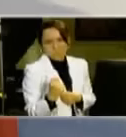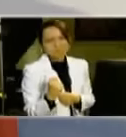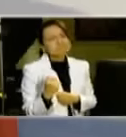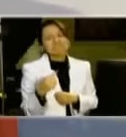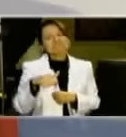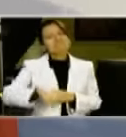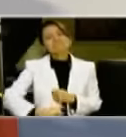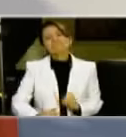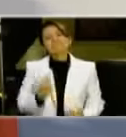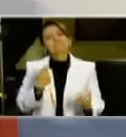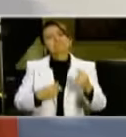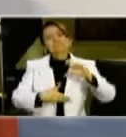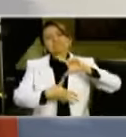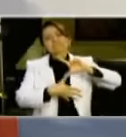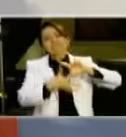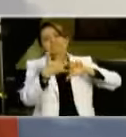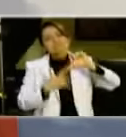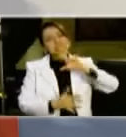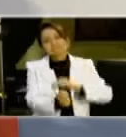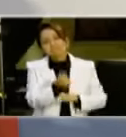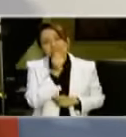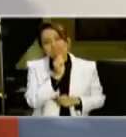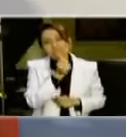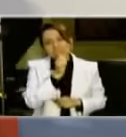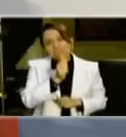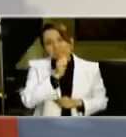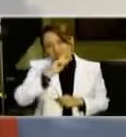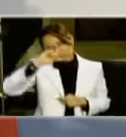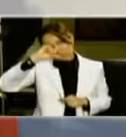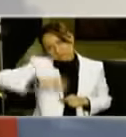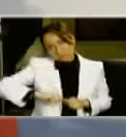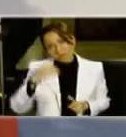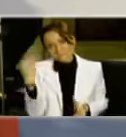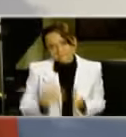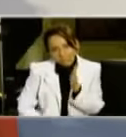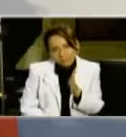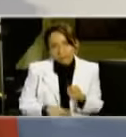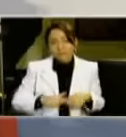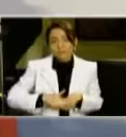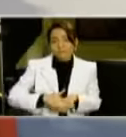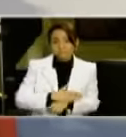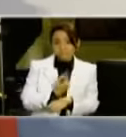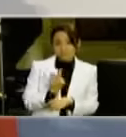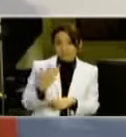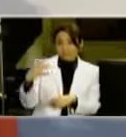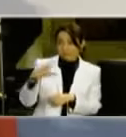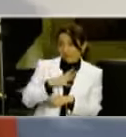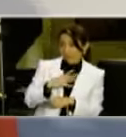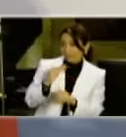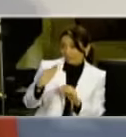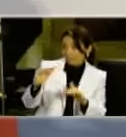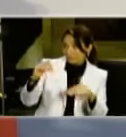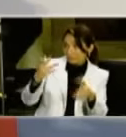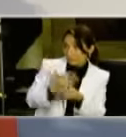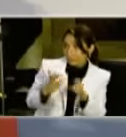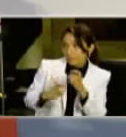países no les permite cumplir adecuadamente con las muchas demandas que los habitantes le formulan.